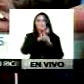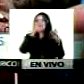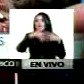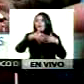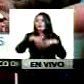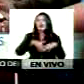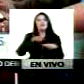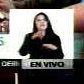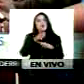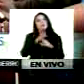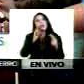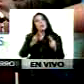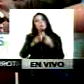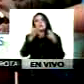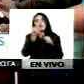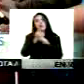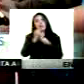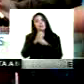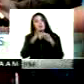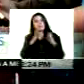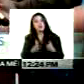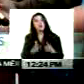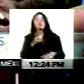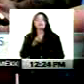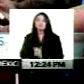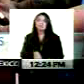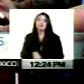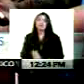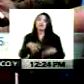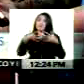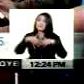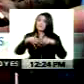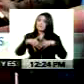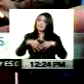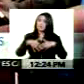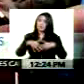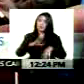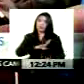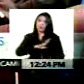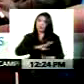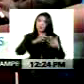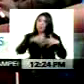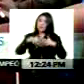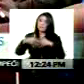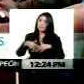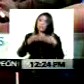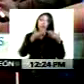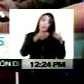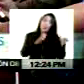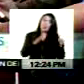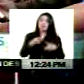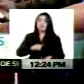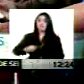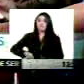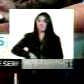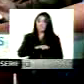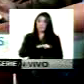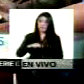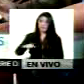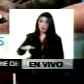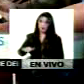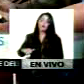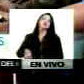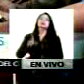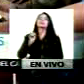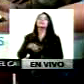a ir a encontrarnos con los trabajadores y trabajadoras y también con los empresarios y los representantes de las empresas públicas y privadas, que desde